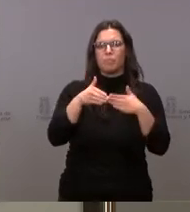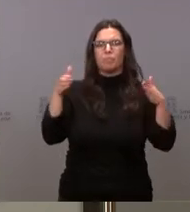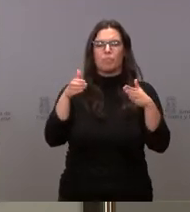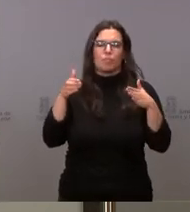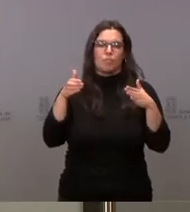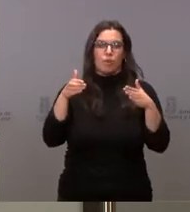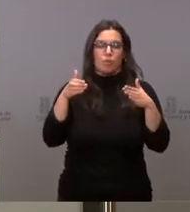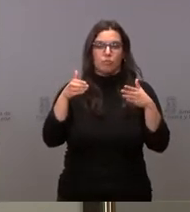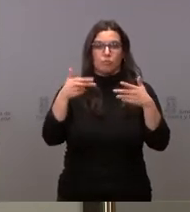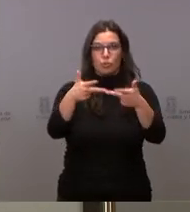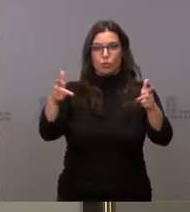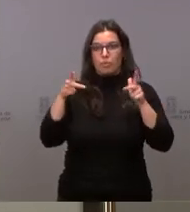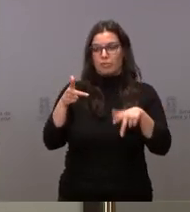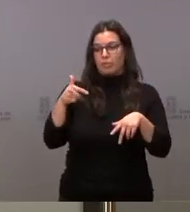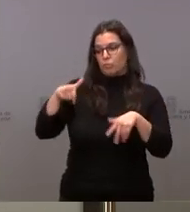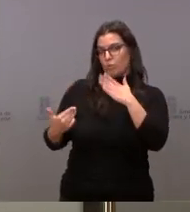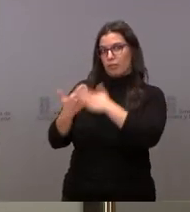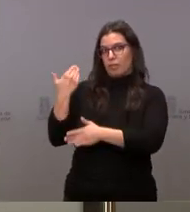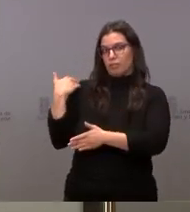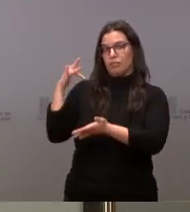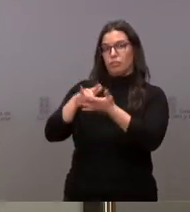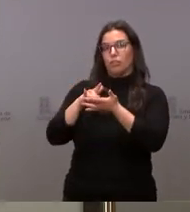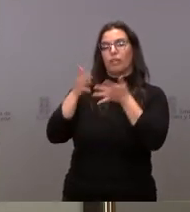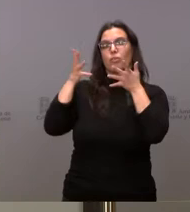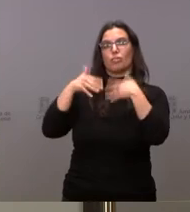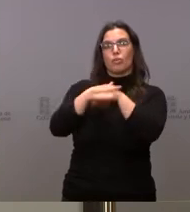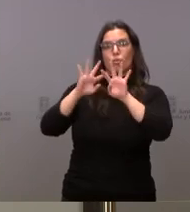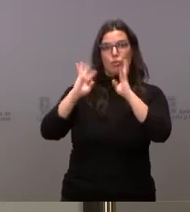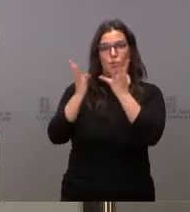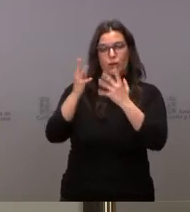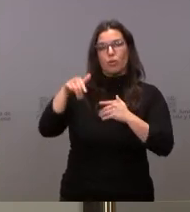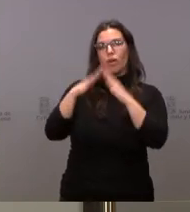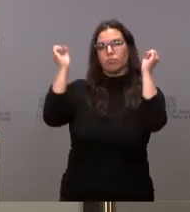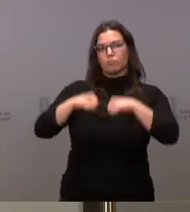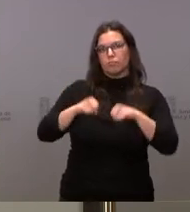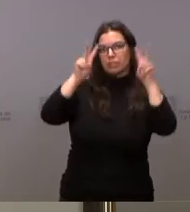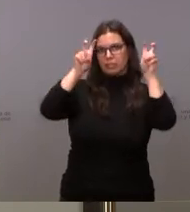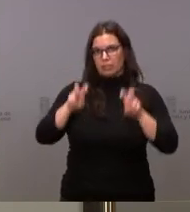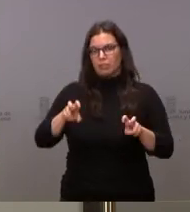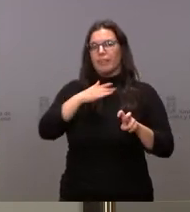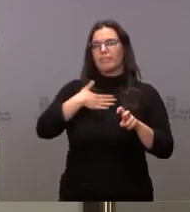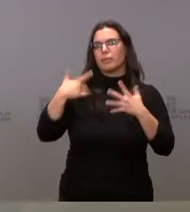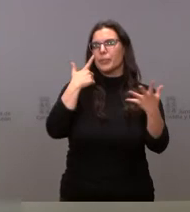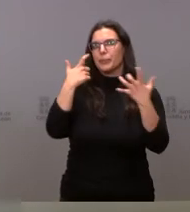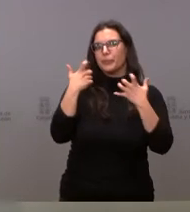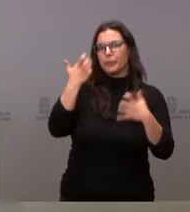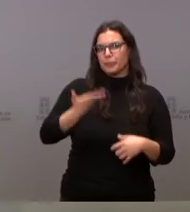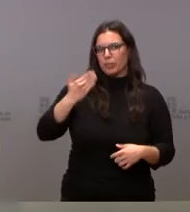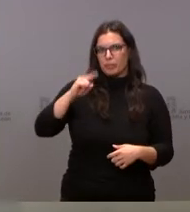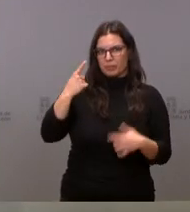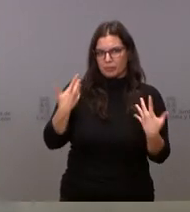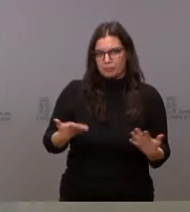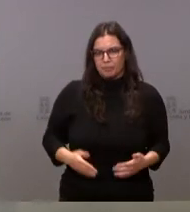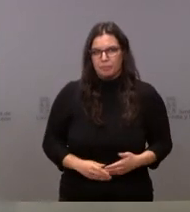posterior al consejo de gobierno que hemos celebrado esta mañana en la que se han aprobado varios asuntos en las que quisiéramos destacar algunos de los más relevantes